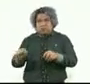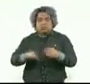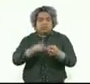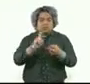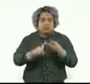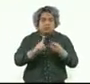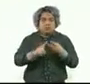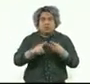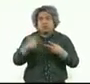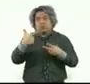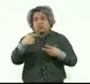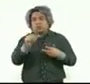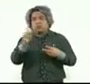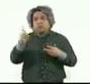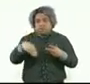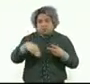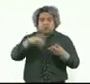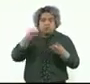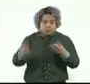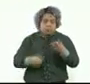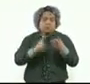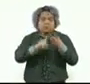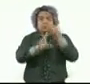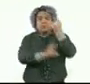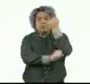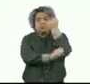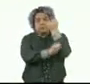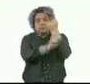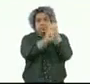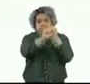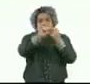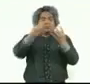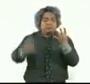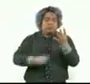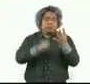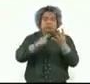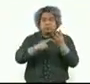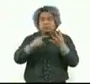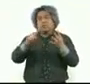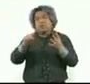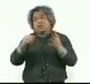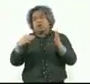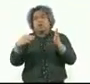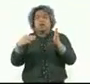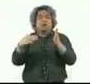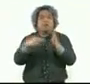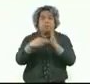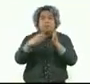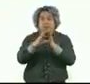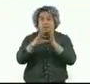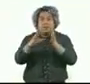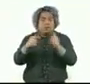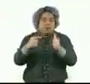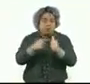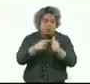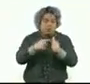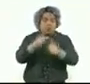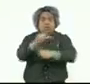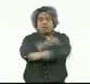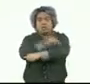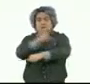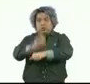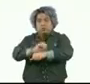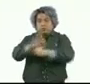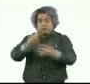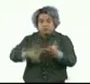Tlalpan, Gustavo Amadero, Cuajimalpa, también Magdalena Contreras, Álvaro Obregón y